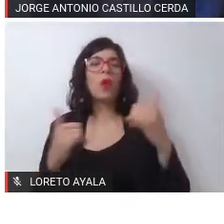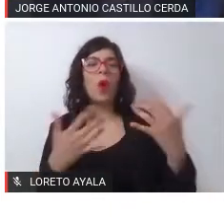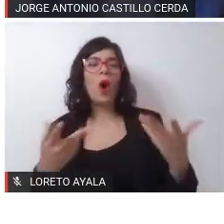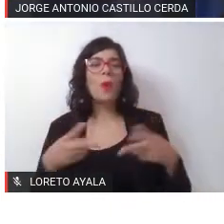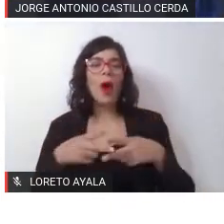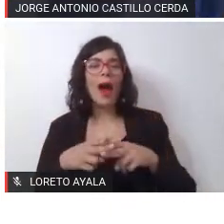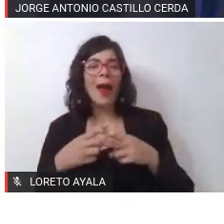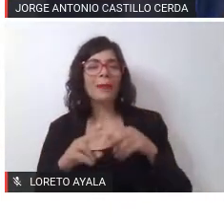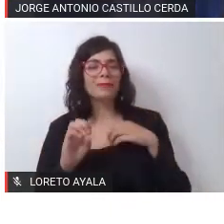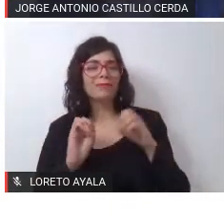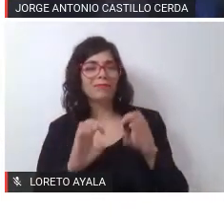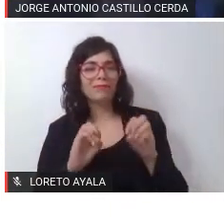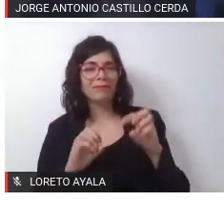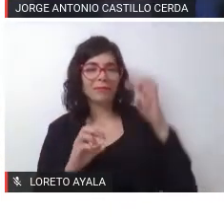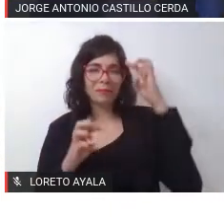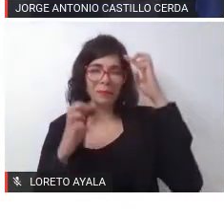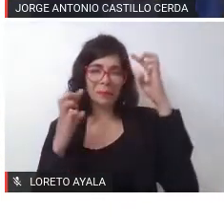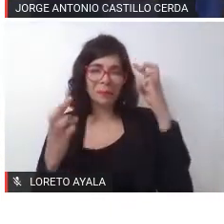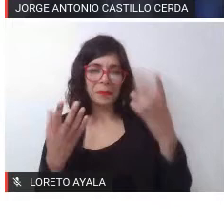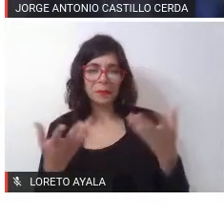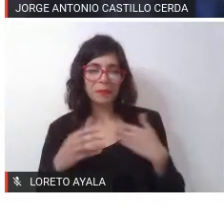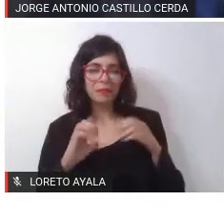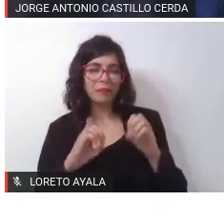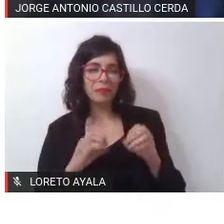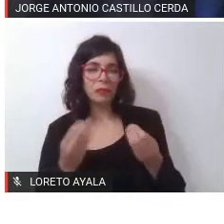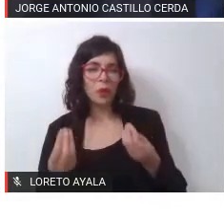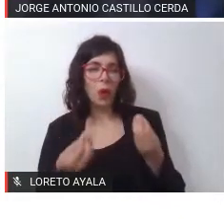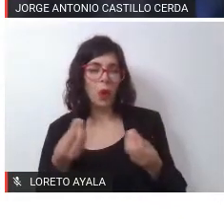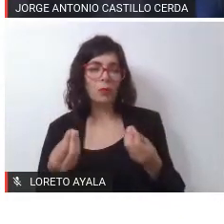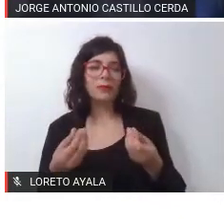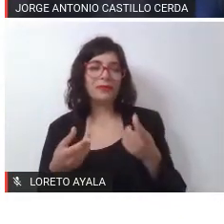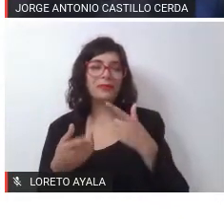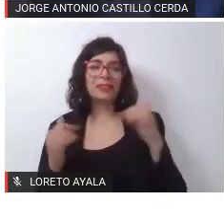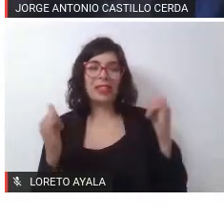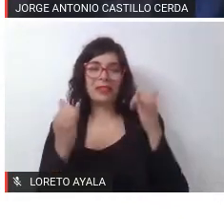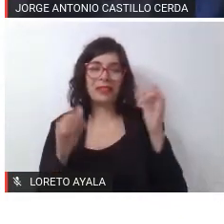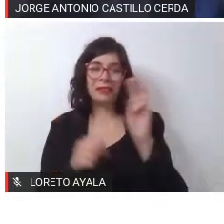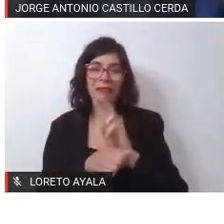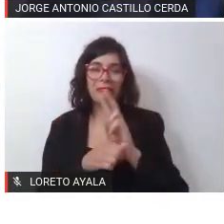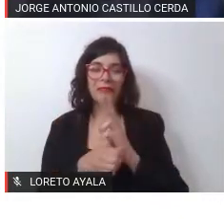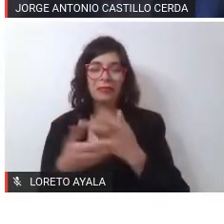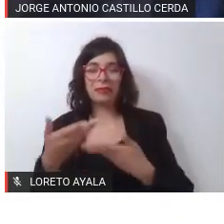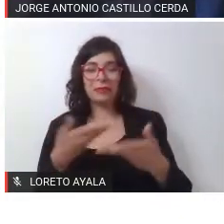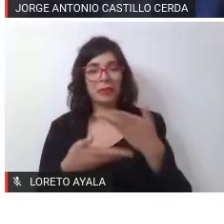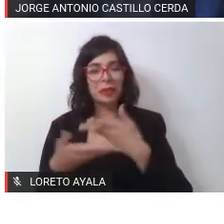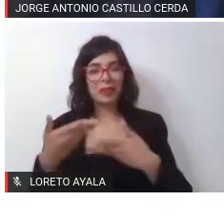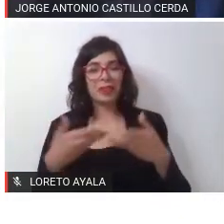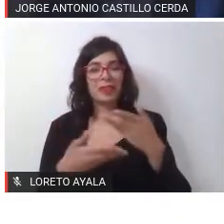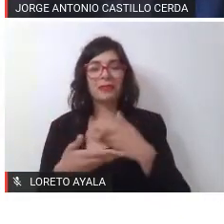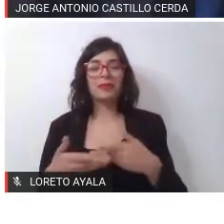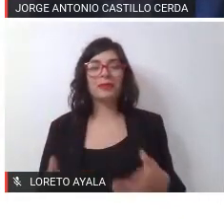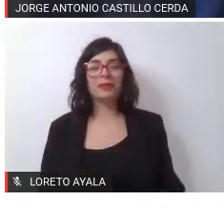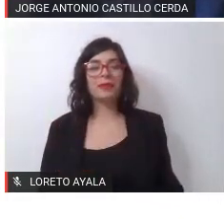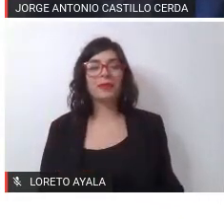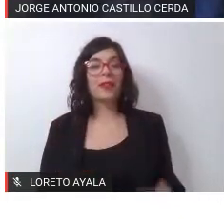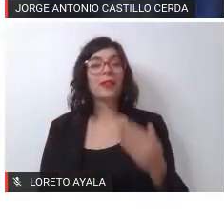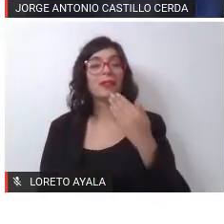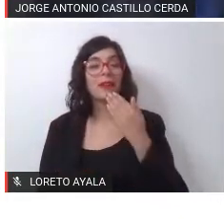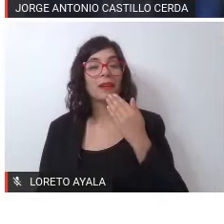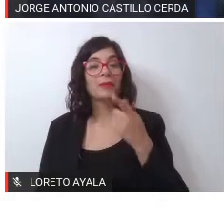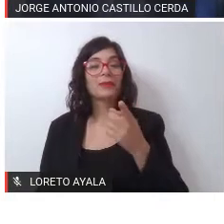herramientas pedagógicas, también ahí nos entretuvimos con los profesores en esta situación. También estuvimos con nuestra